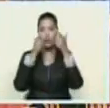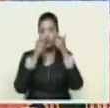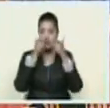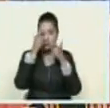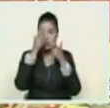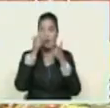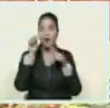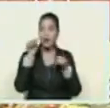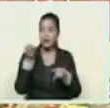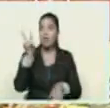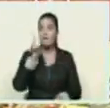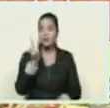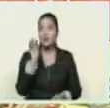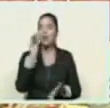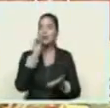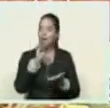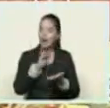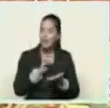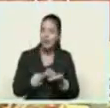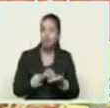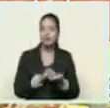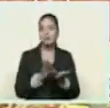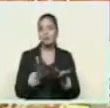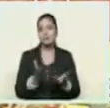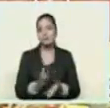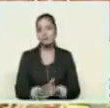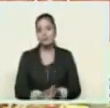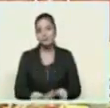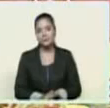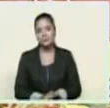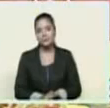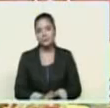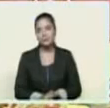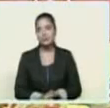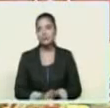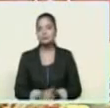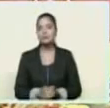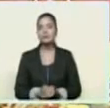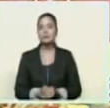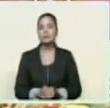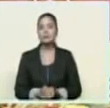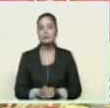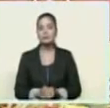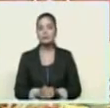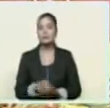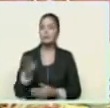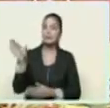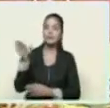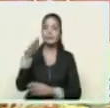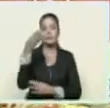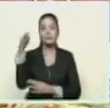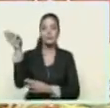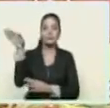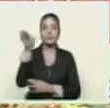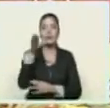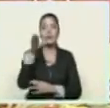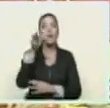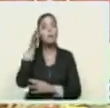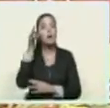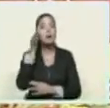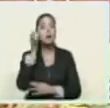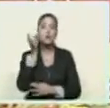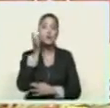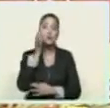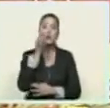llegó venezuela otra vez resucitó el tricolor nacional amarillo serio